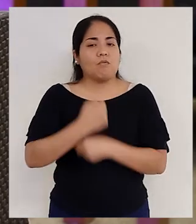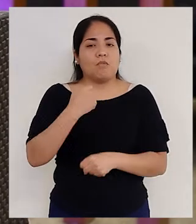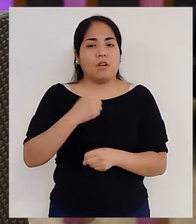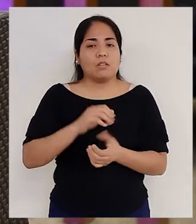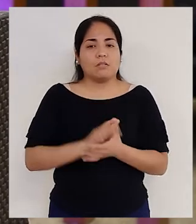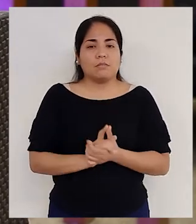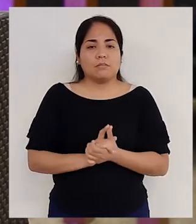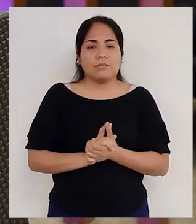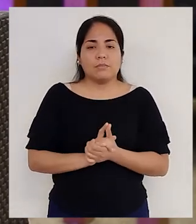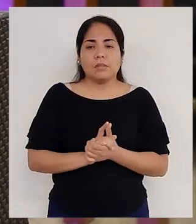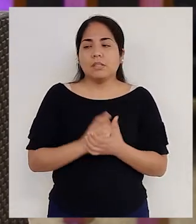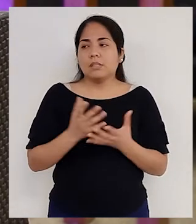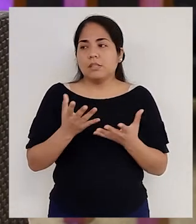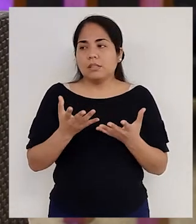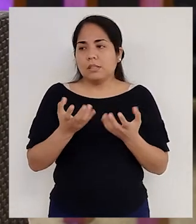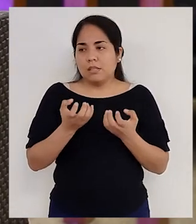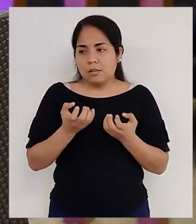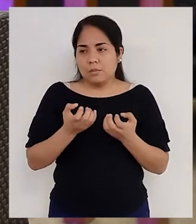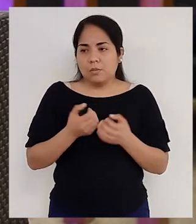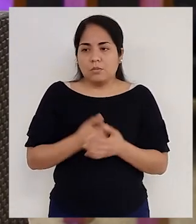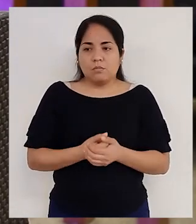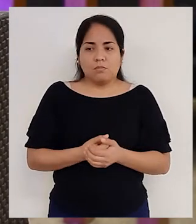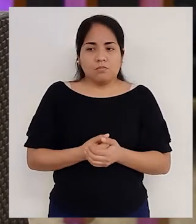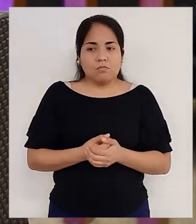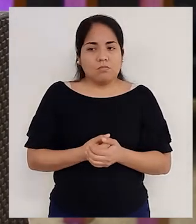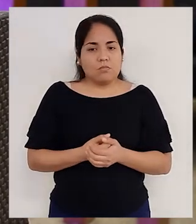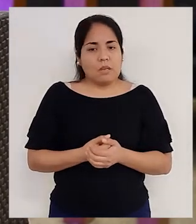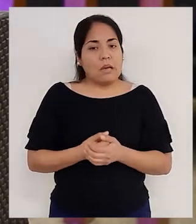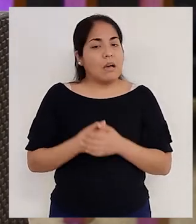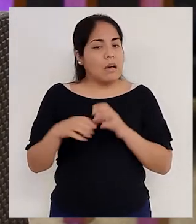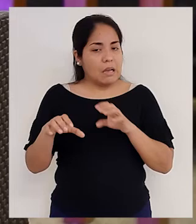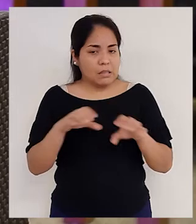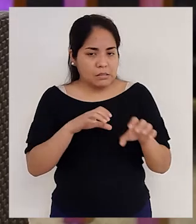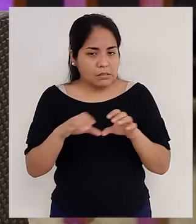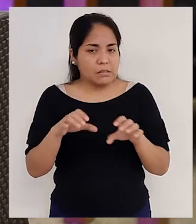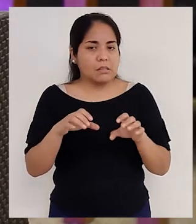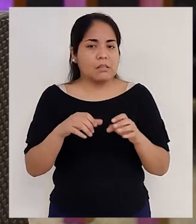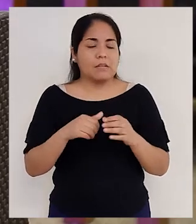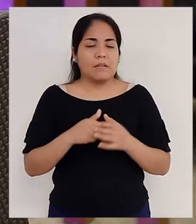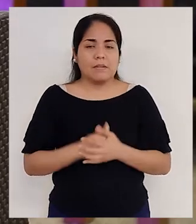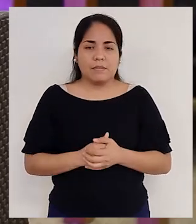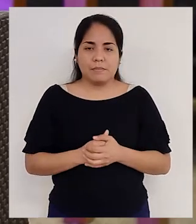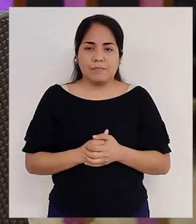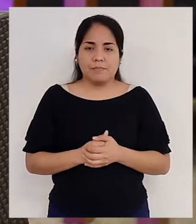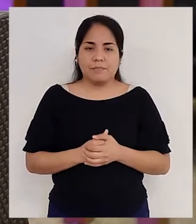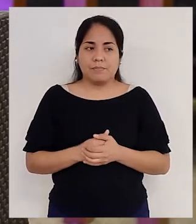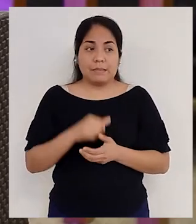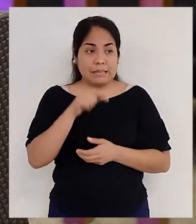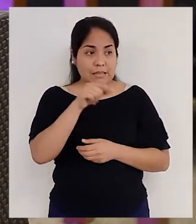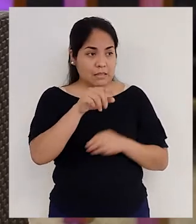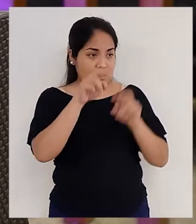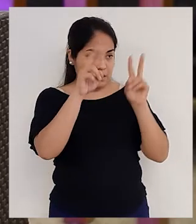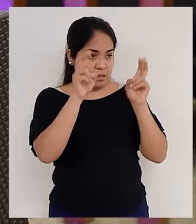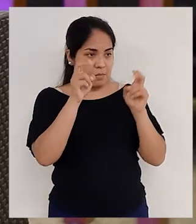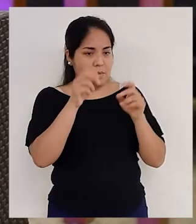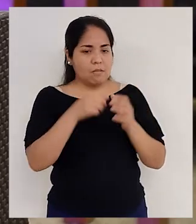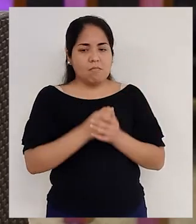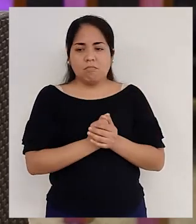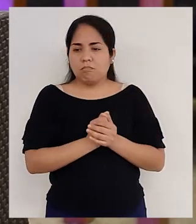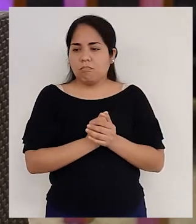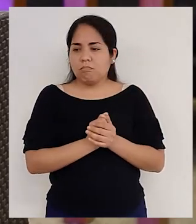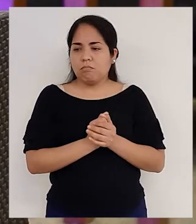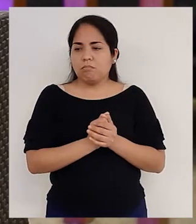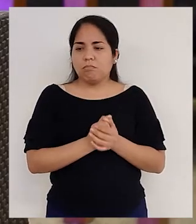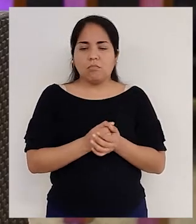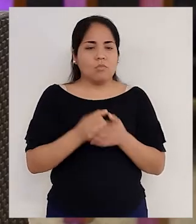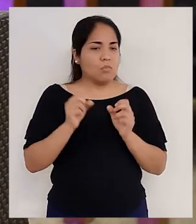pero tenemos toda la solvencia para finalmente poderlo hacer. Claro. Y en ese mismo tema de oportunidades, es la